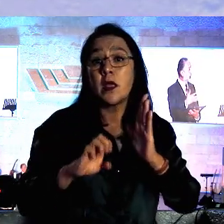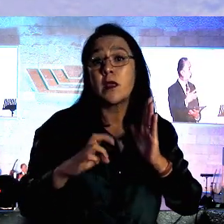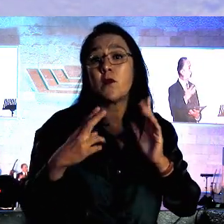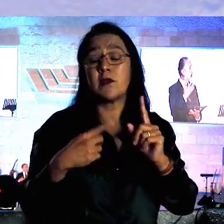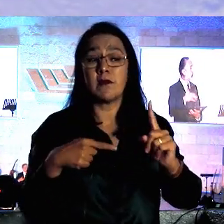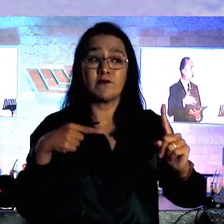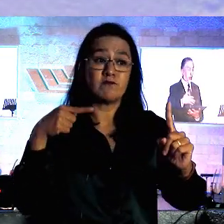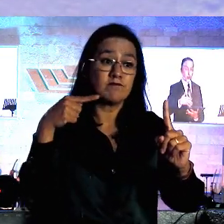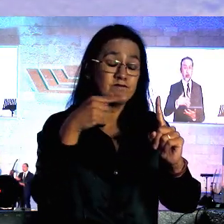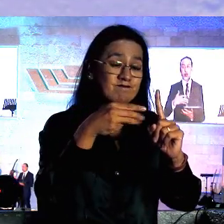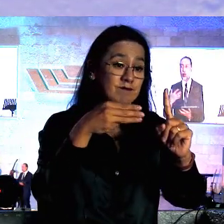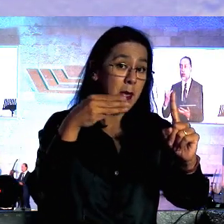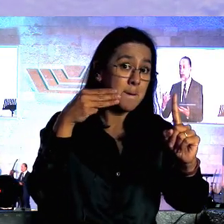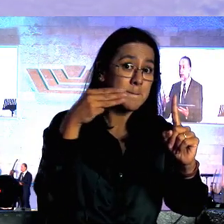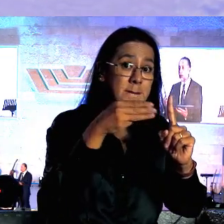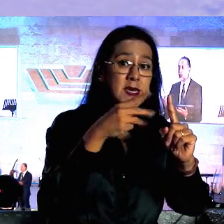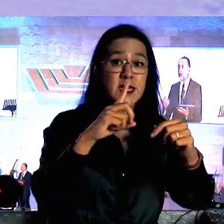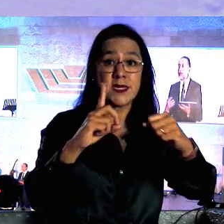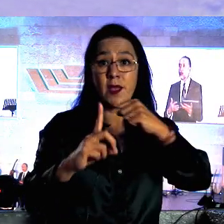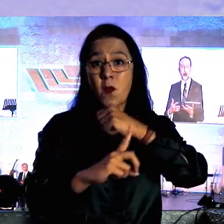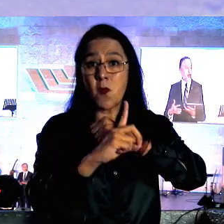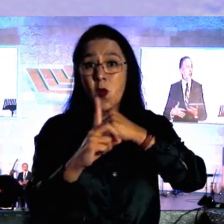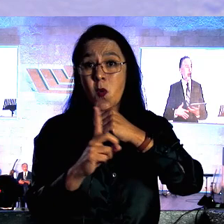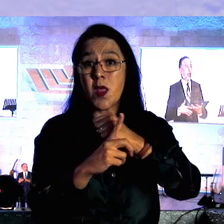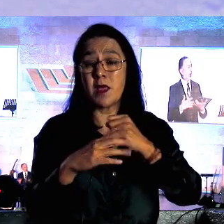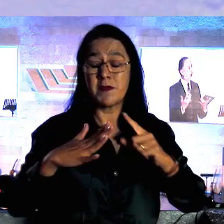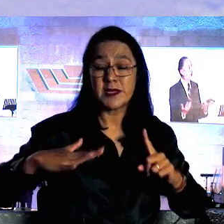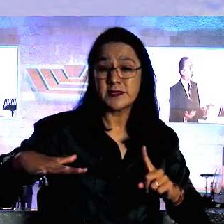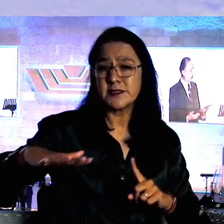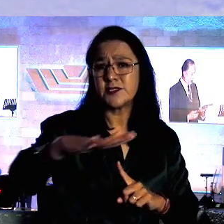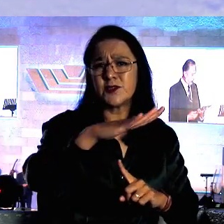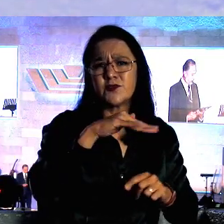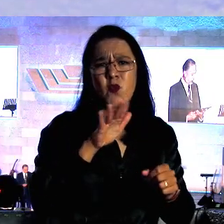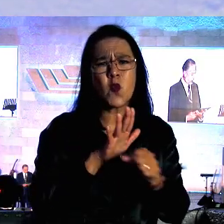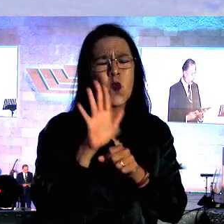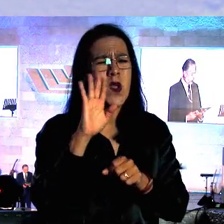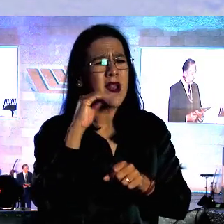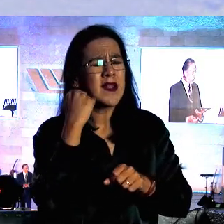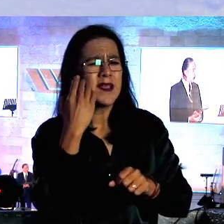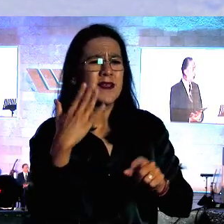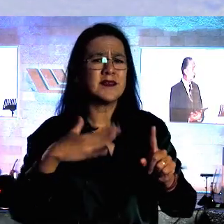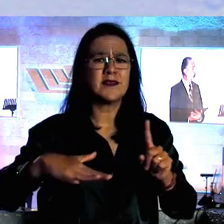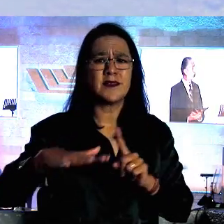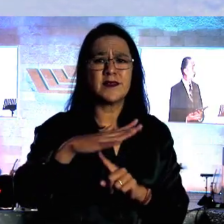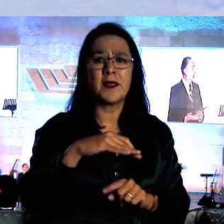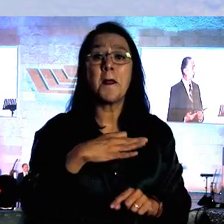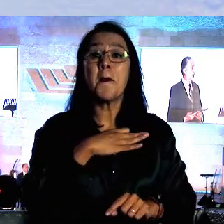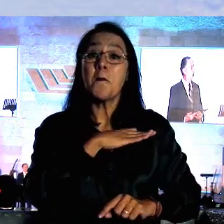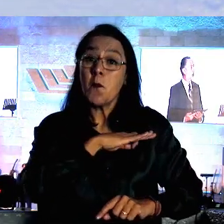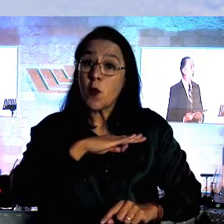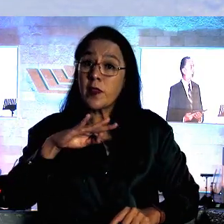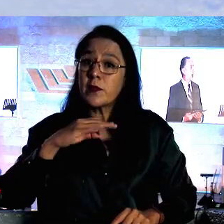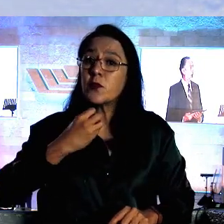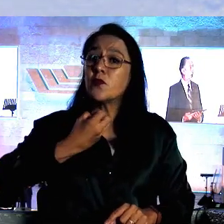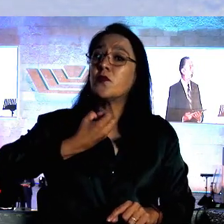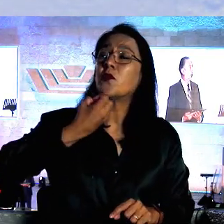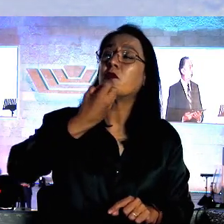proyecto un desafío un problema una situación cualquiera que esta sea y que podamos orar